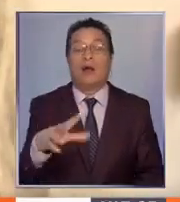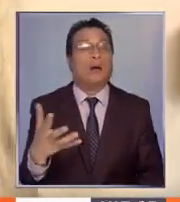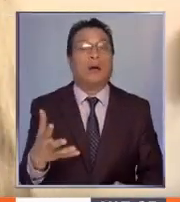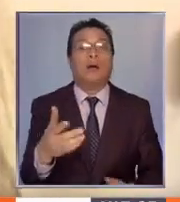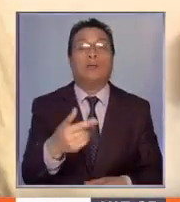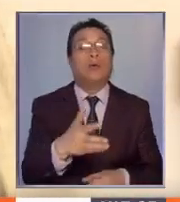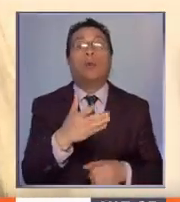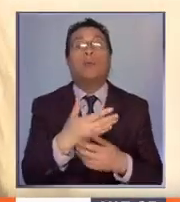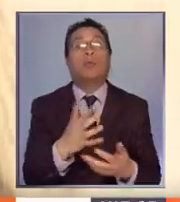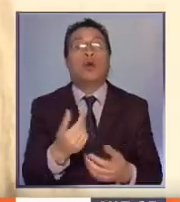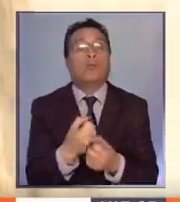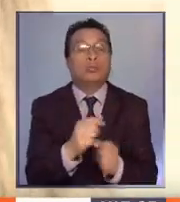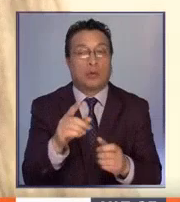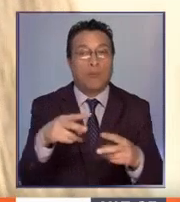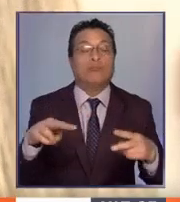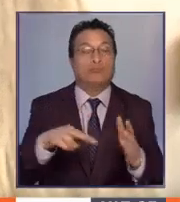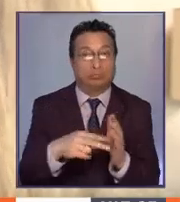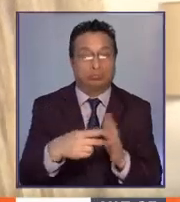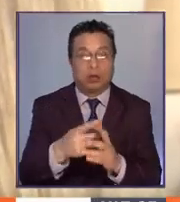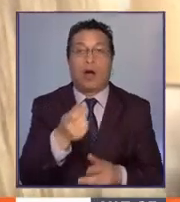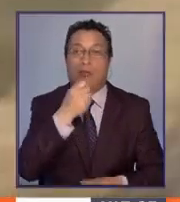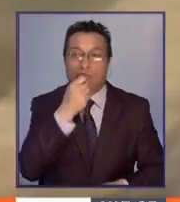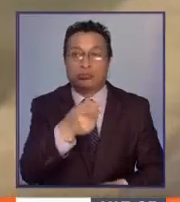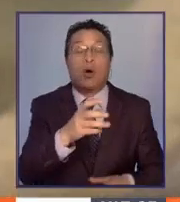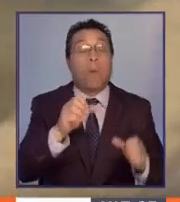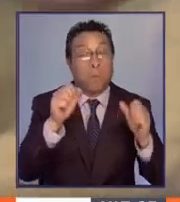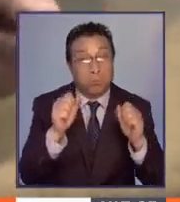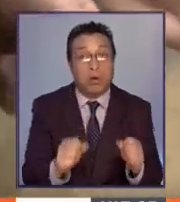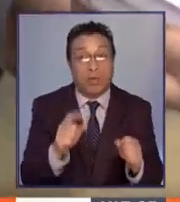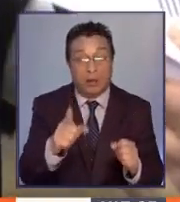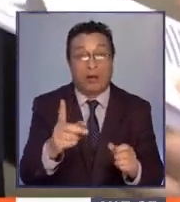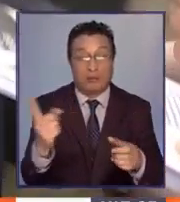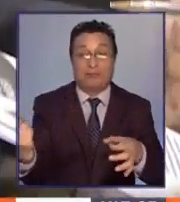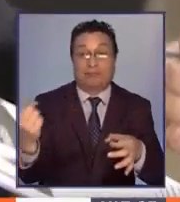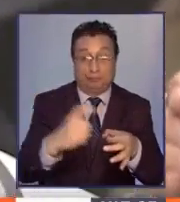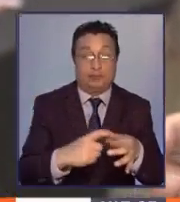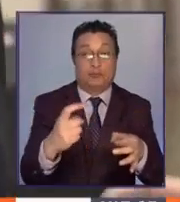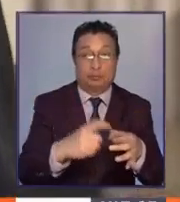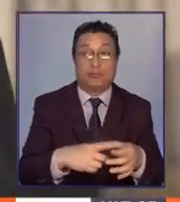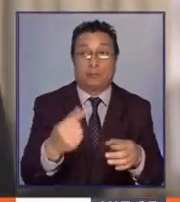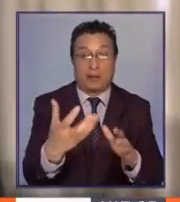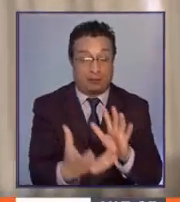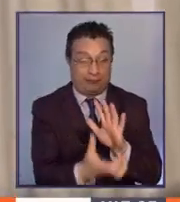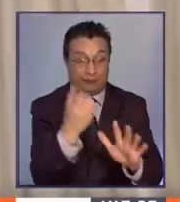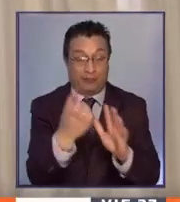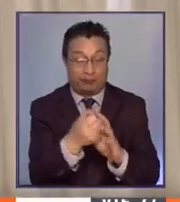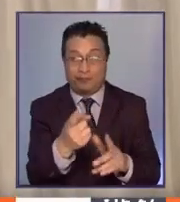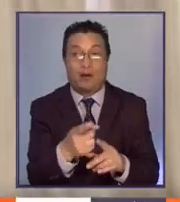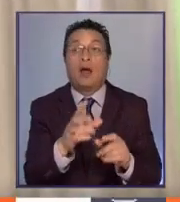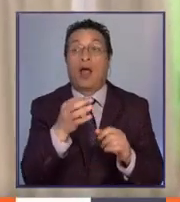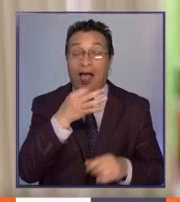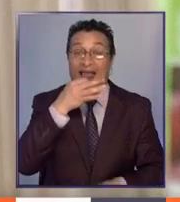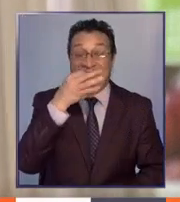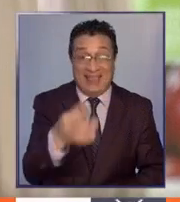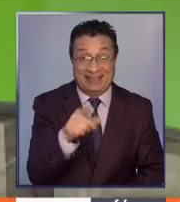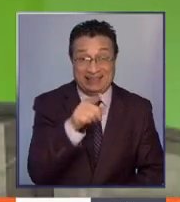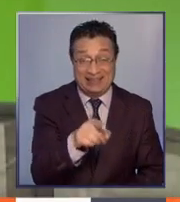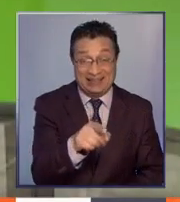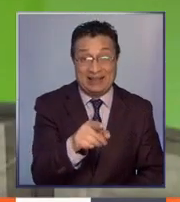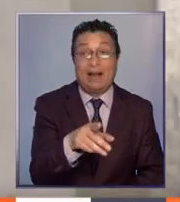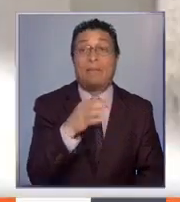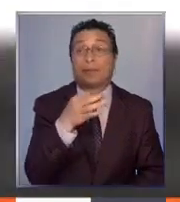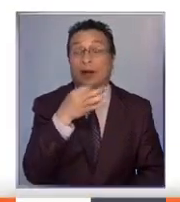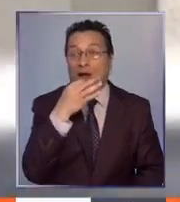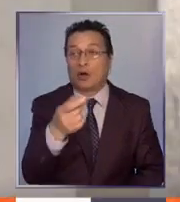genera en medio de la polémica por sus dichos relativos a la posibilidad de que los afiliados retiren sus fondos señaló que aún no